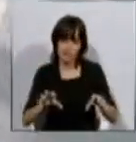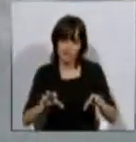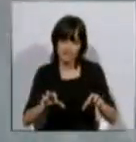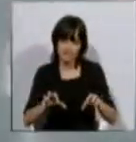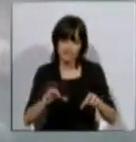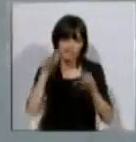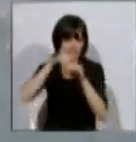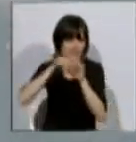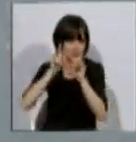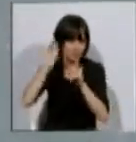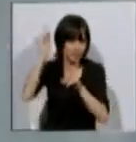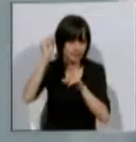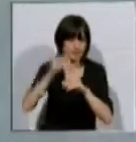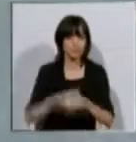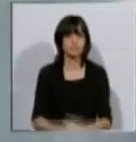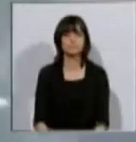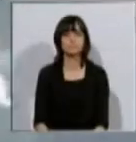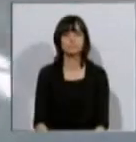de Brasil.